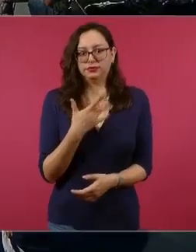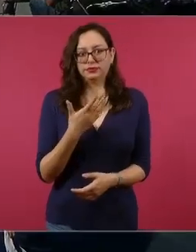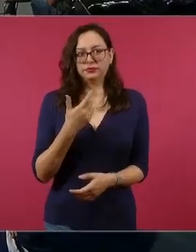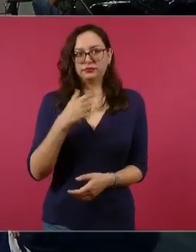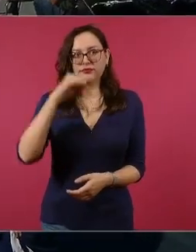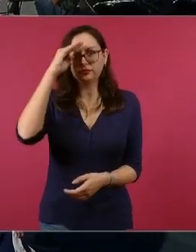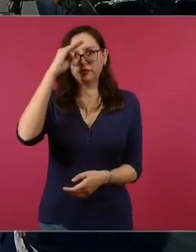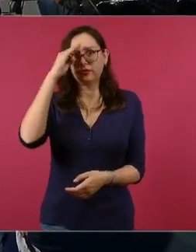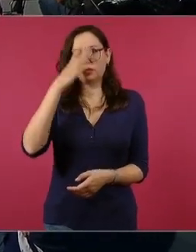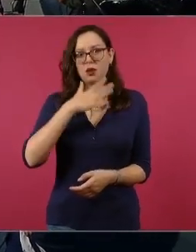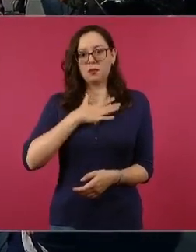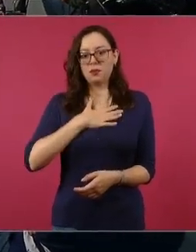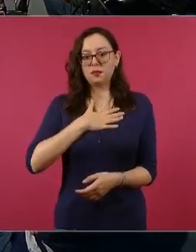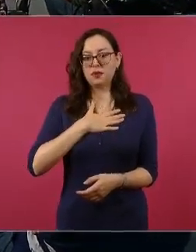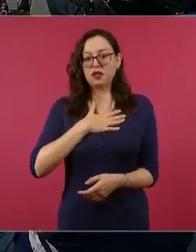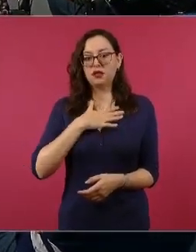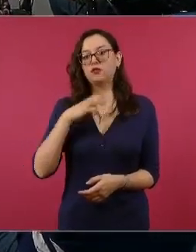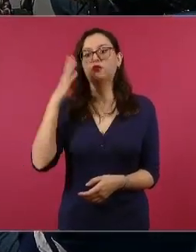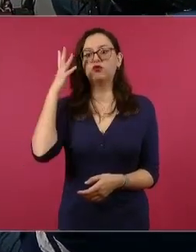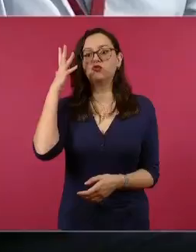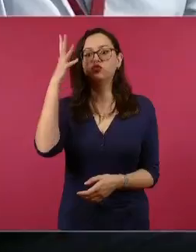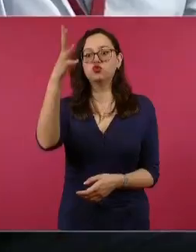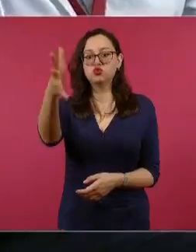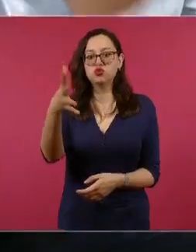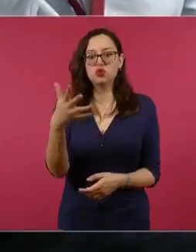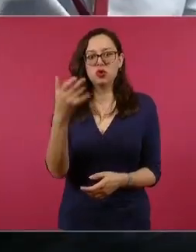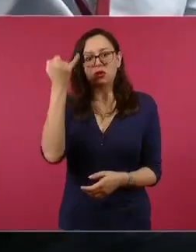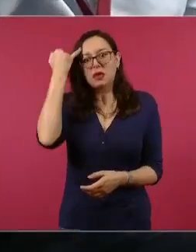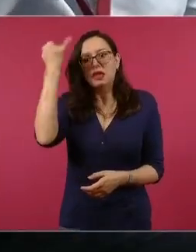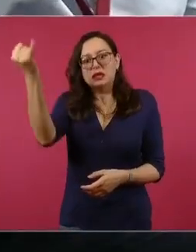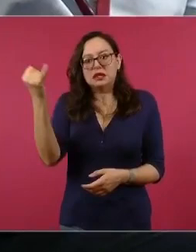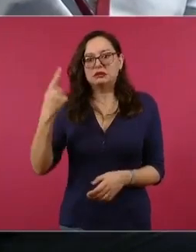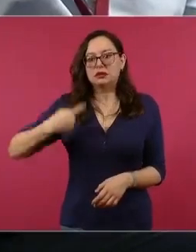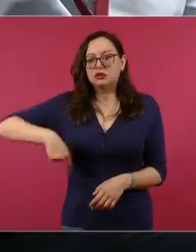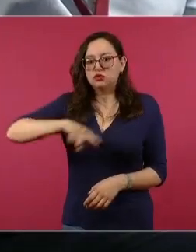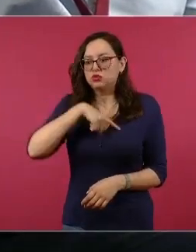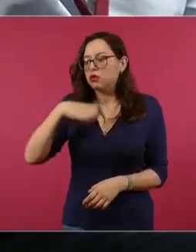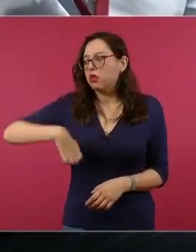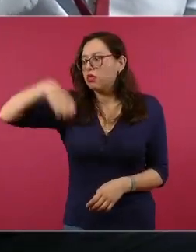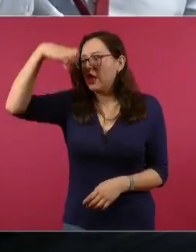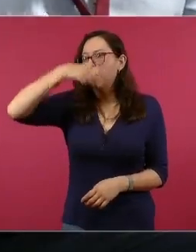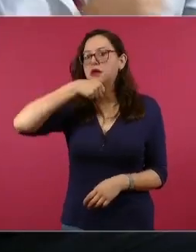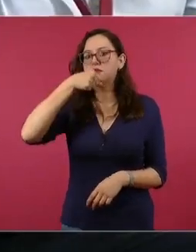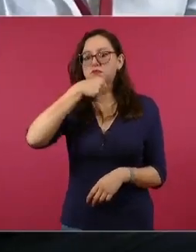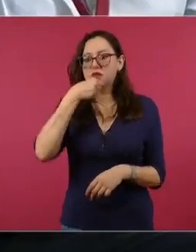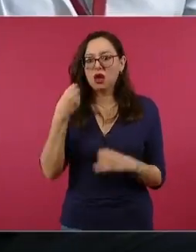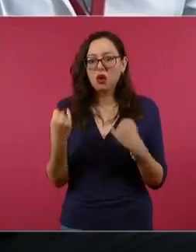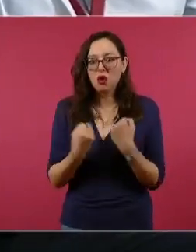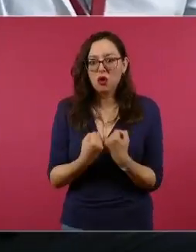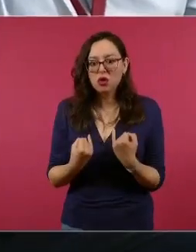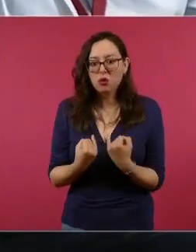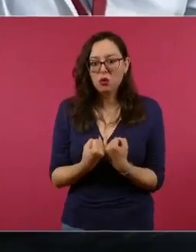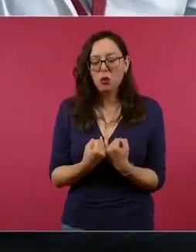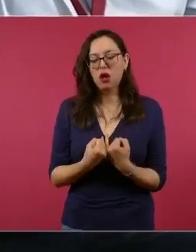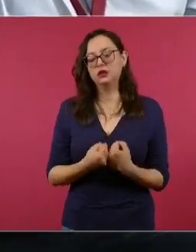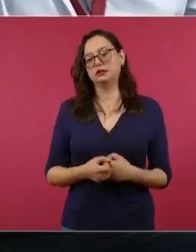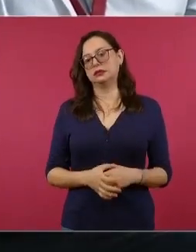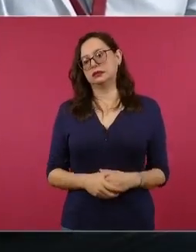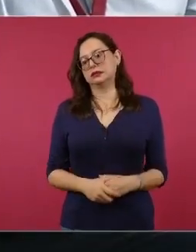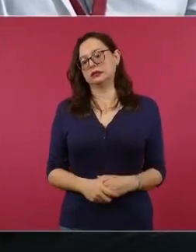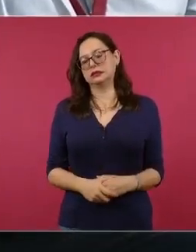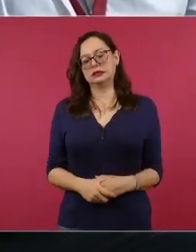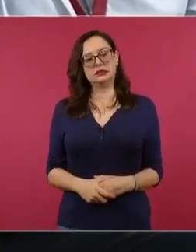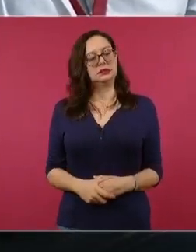tener que pasar por todas estas tropelías o instancias. Yo sé que usted